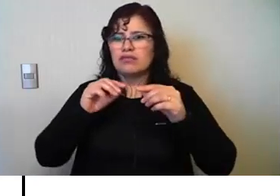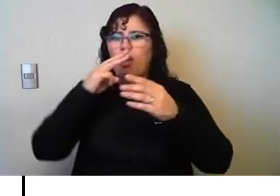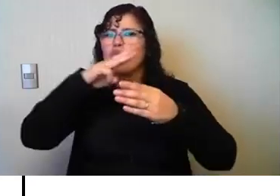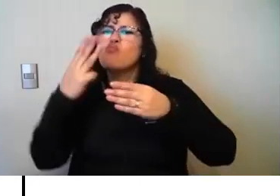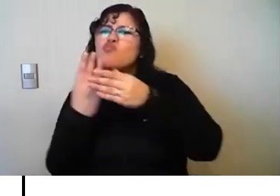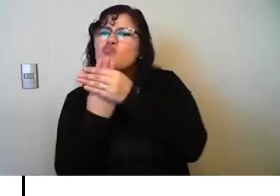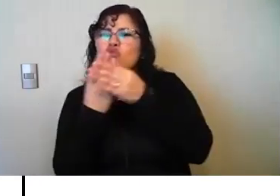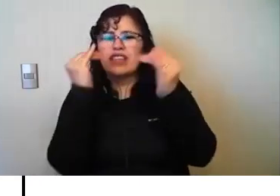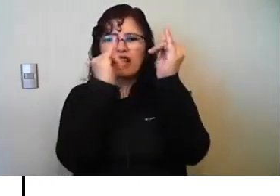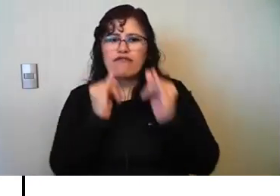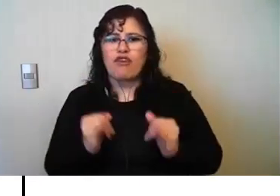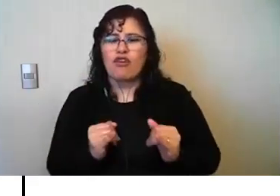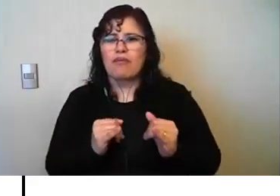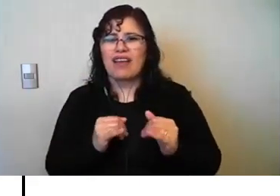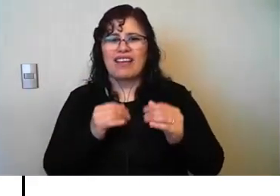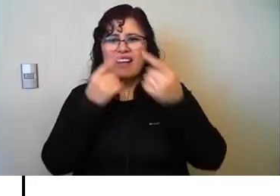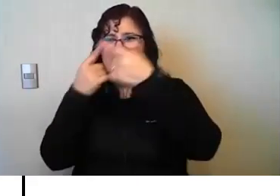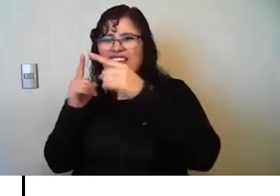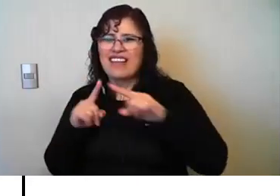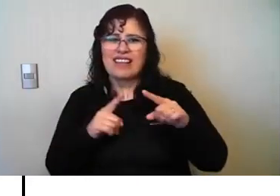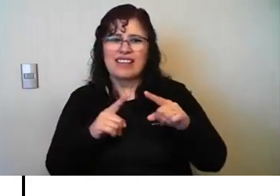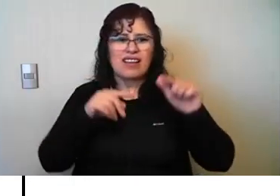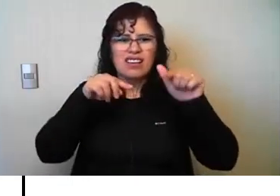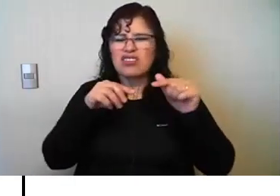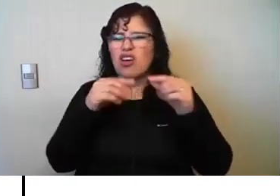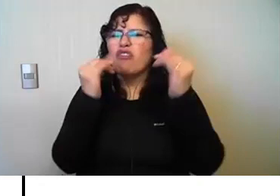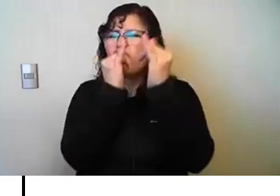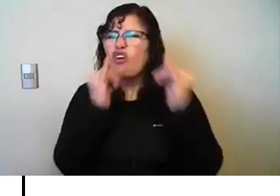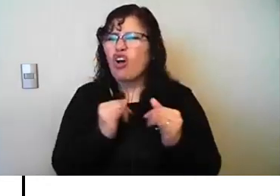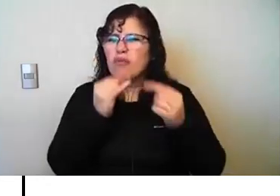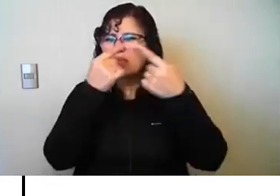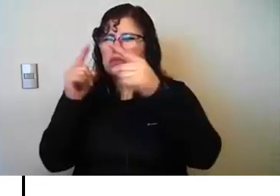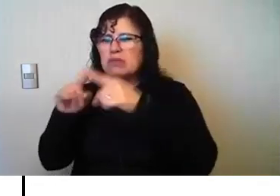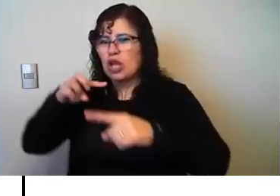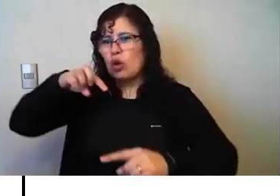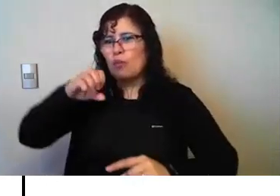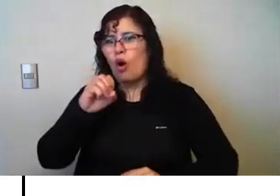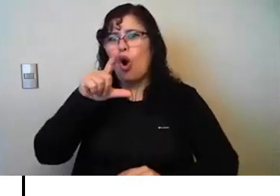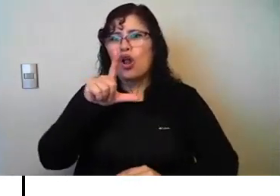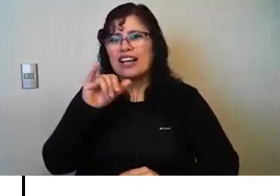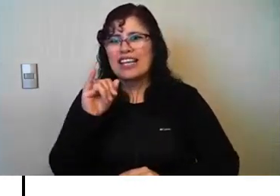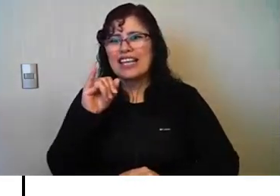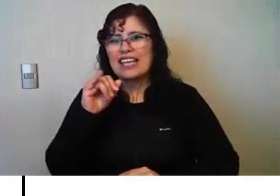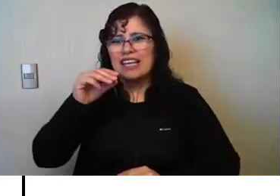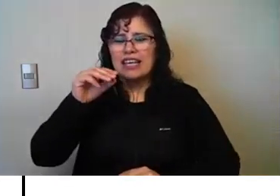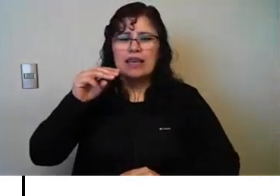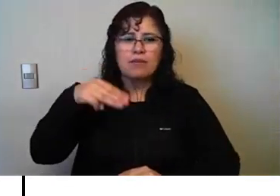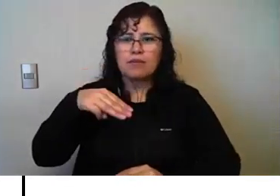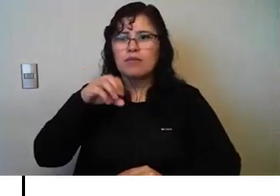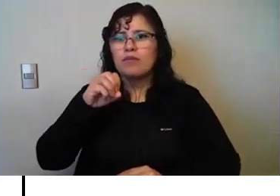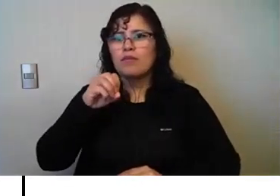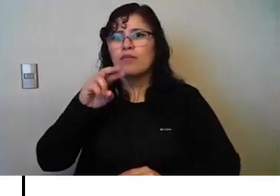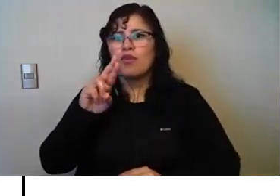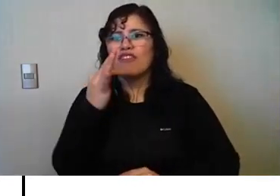¿sí? Que son células polimórficas, con muchas formas. Y lo que queda el resto para